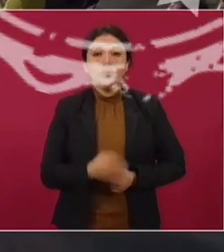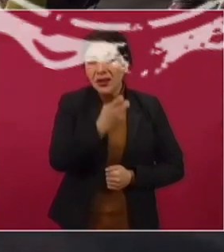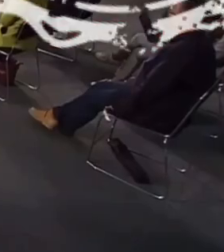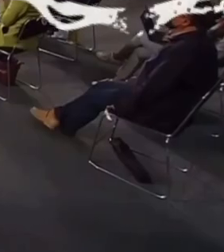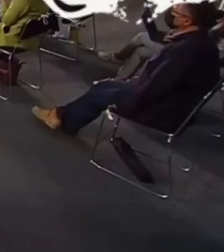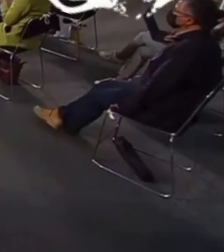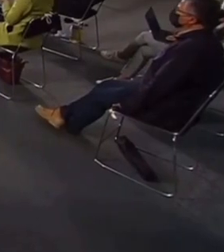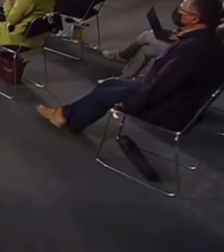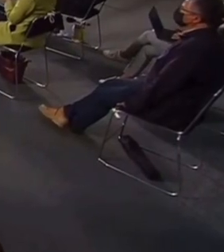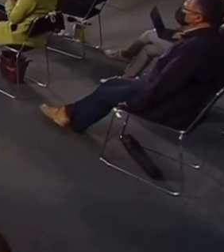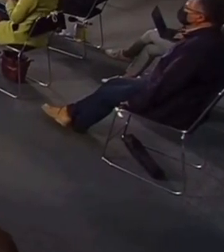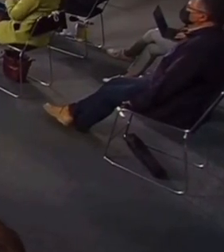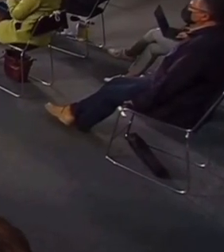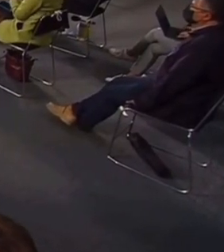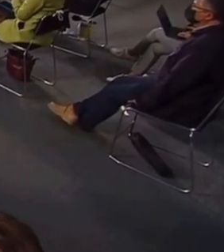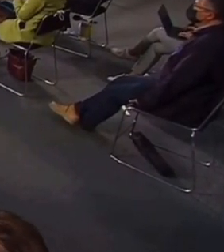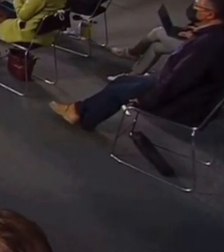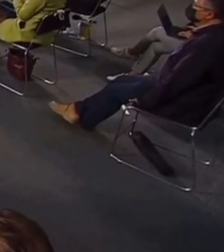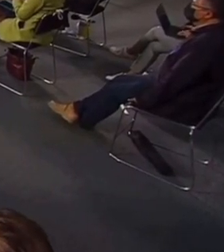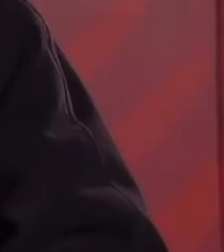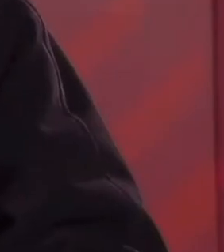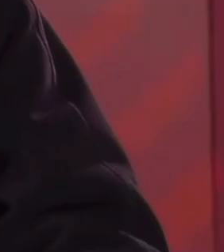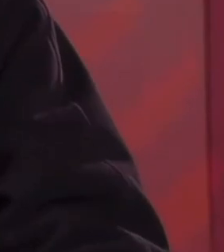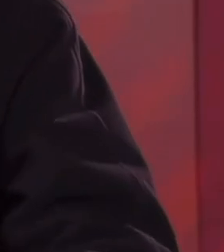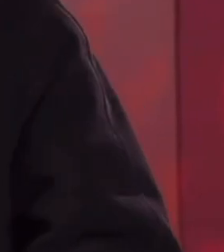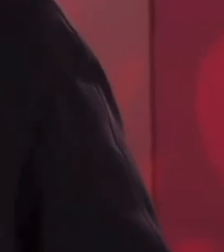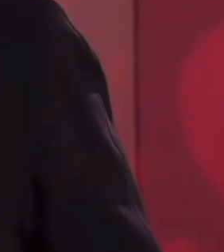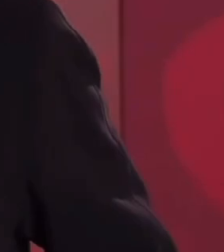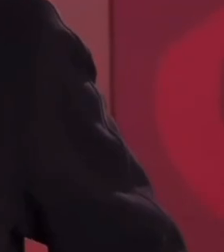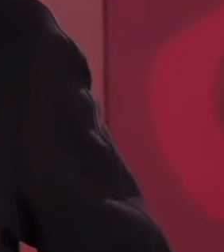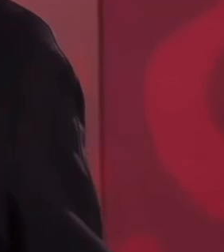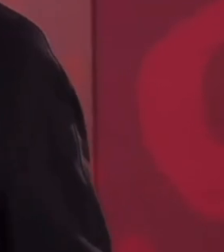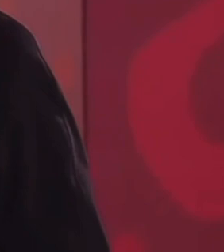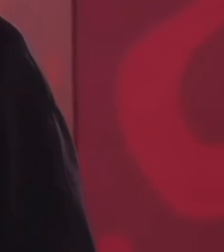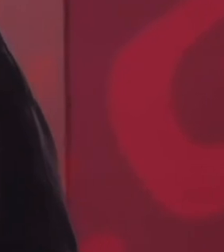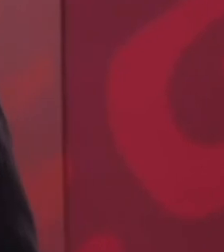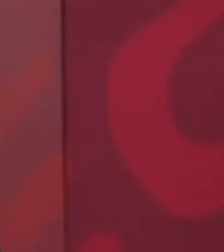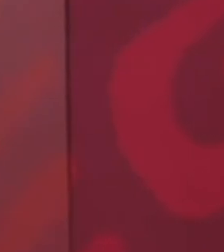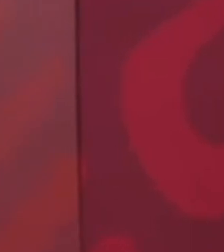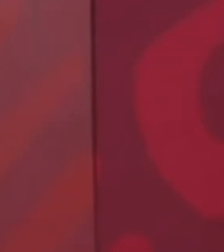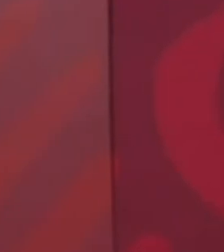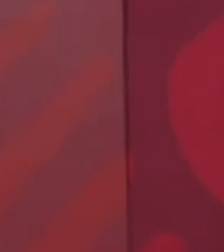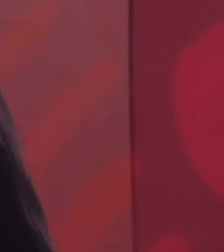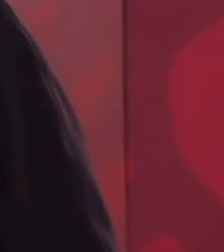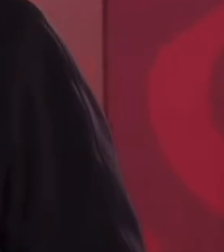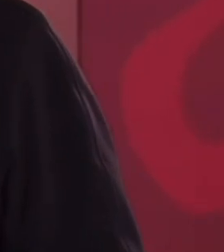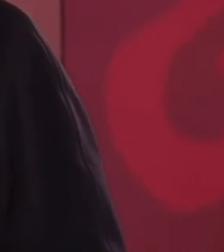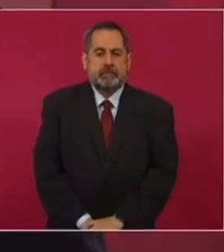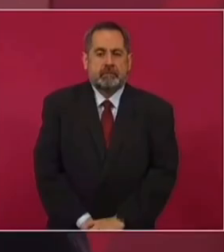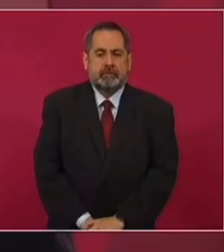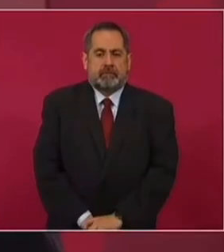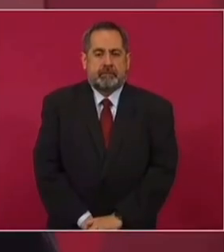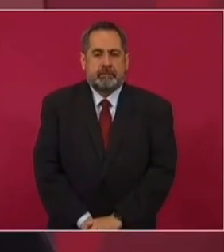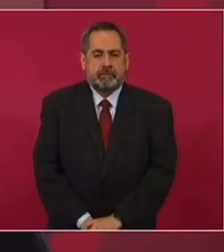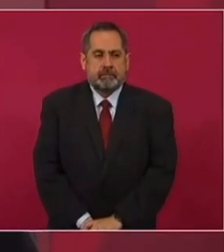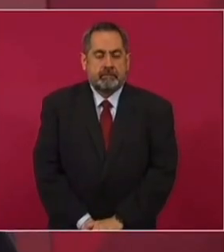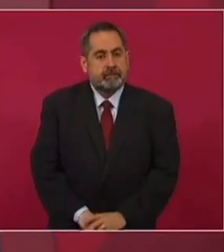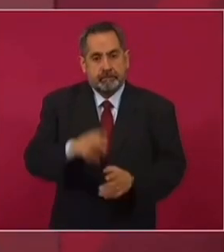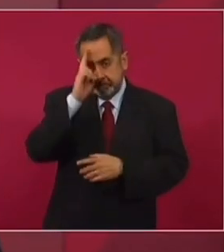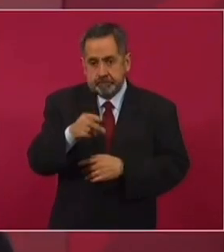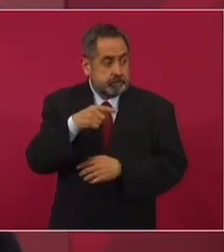casos. En general, está prohibido robar, está prohibido